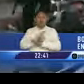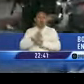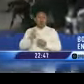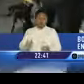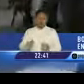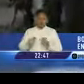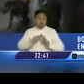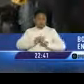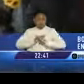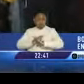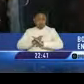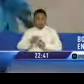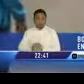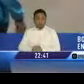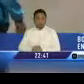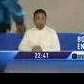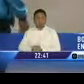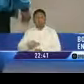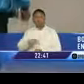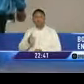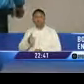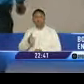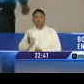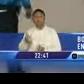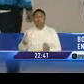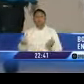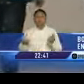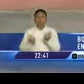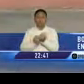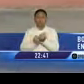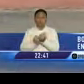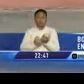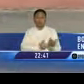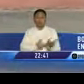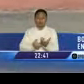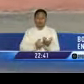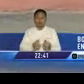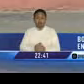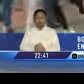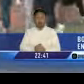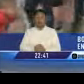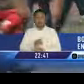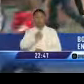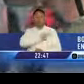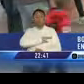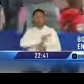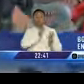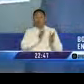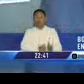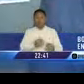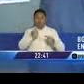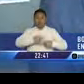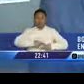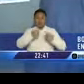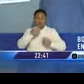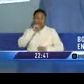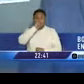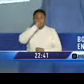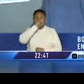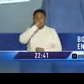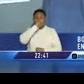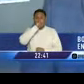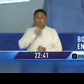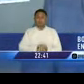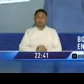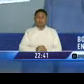de la fuerza, se incluye a entidades complementarias como los bomberos, agentes municipales y aduaneros. Los agentes metropolitanos